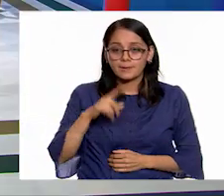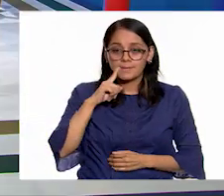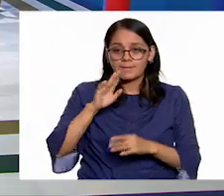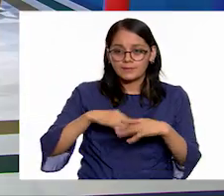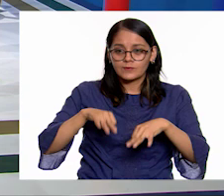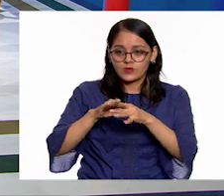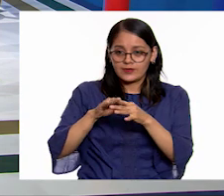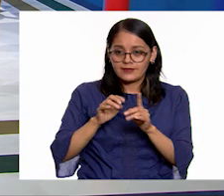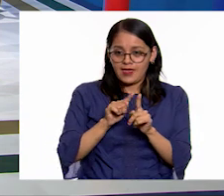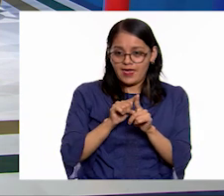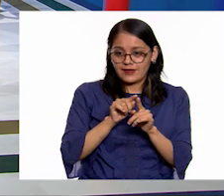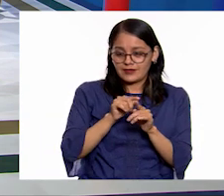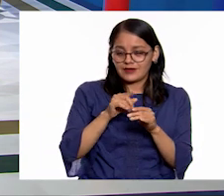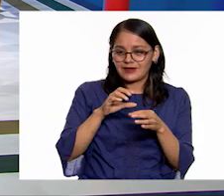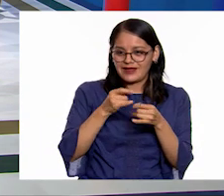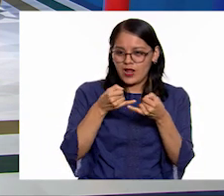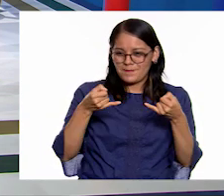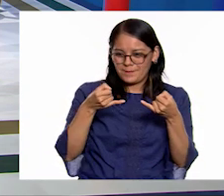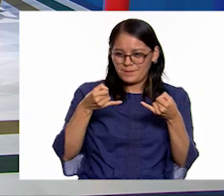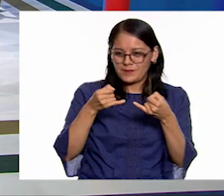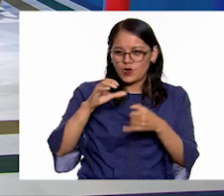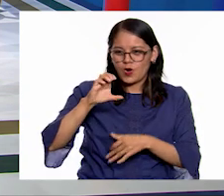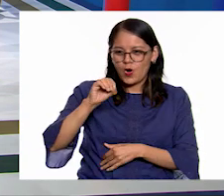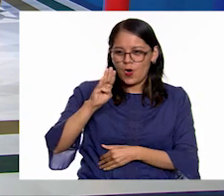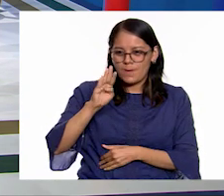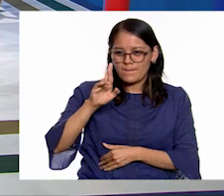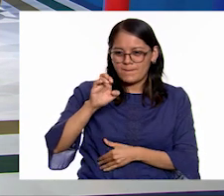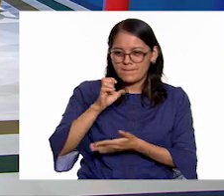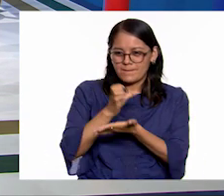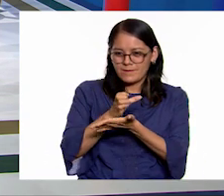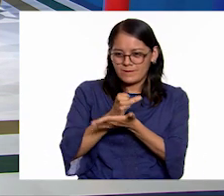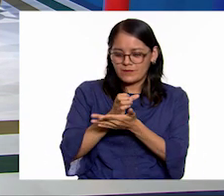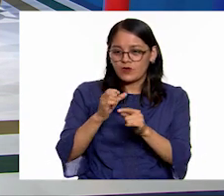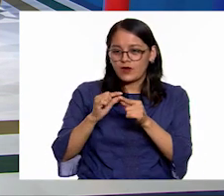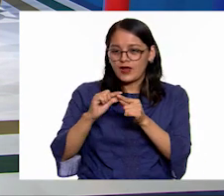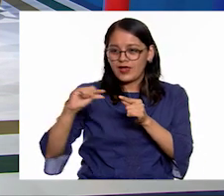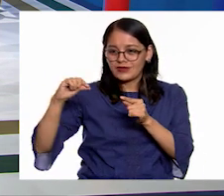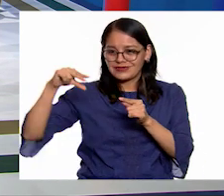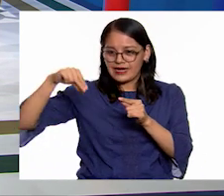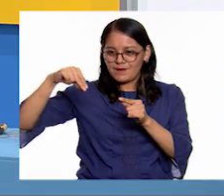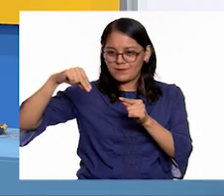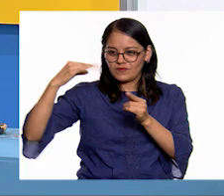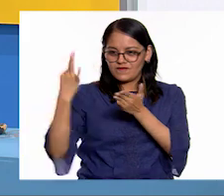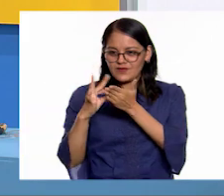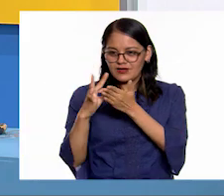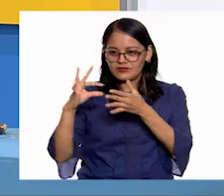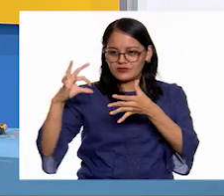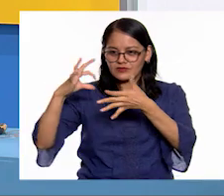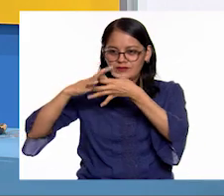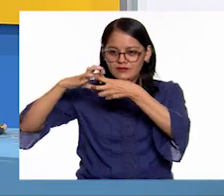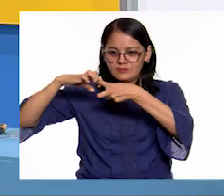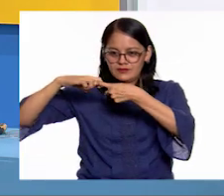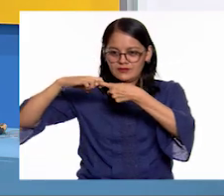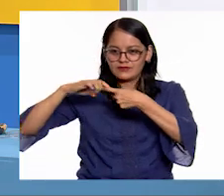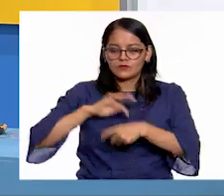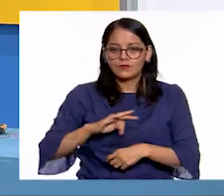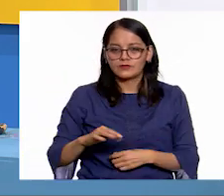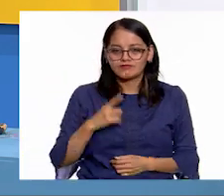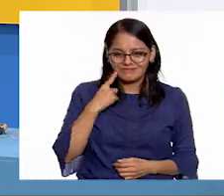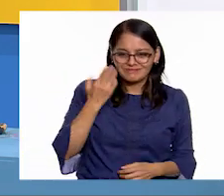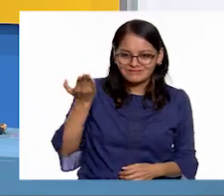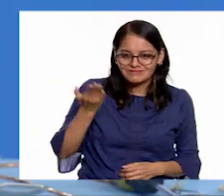cobre toque la parte ¿Metálica? metálica Ah, muy bien, de maestra. todo el clip. Mira, algo